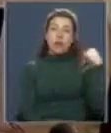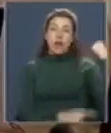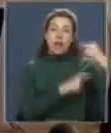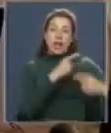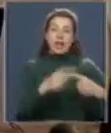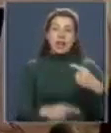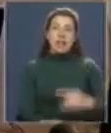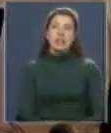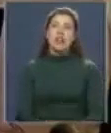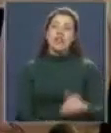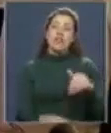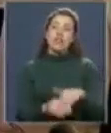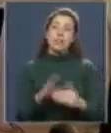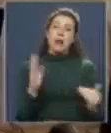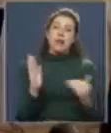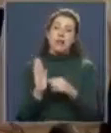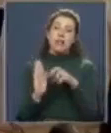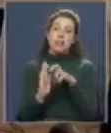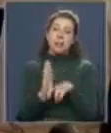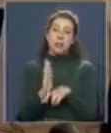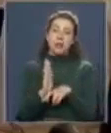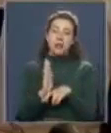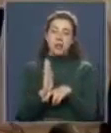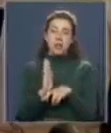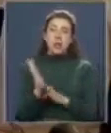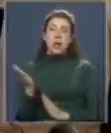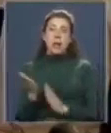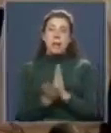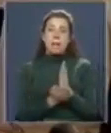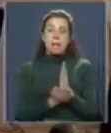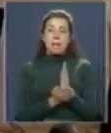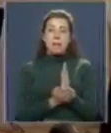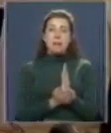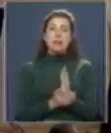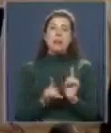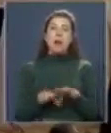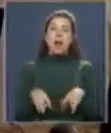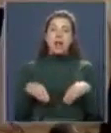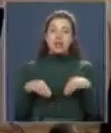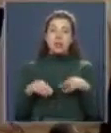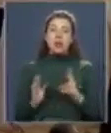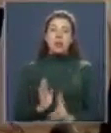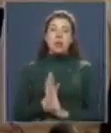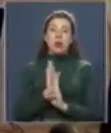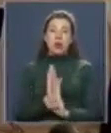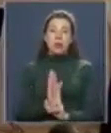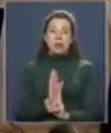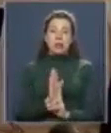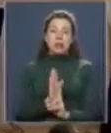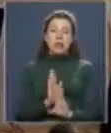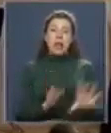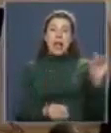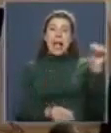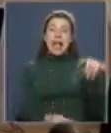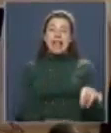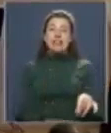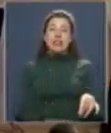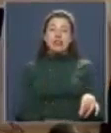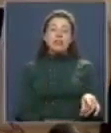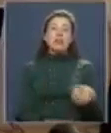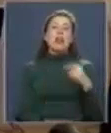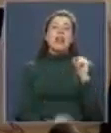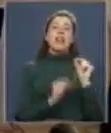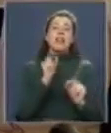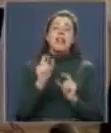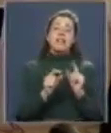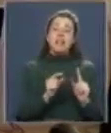generaciones. Votemos a favor de este proyecto y empecemos a hacernos cargo como representantes de la elección popular,